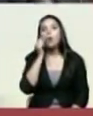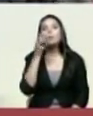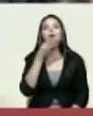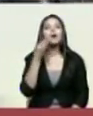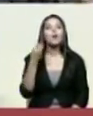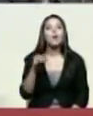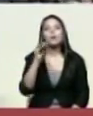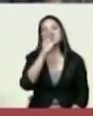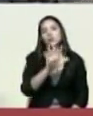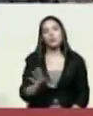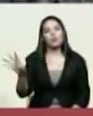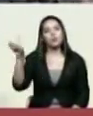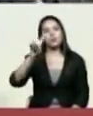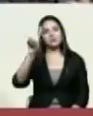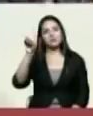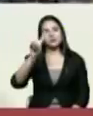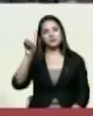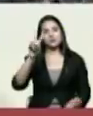patria,